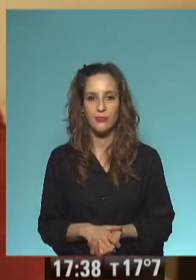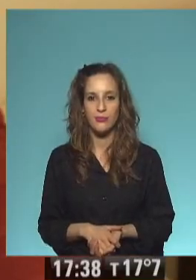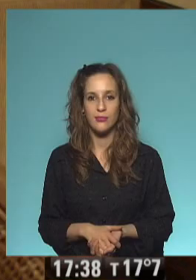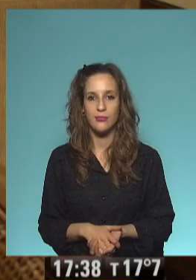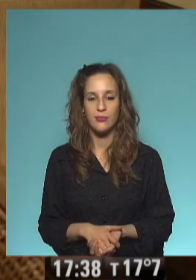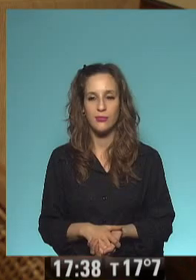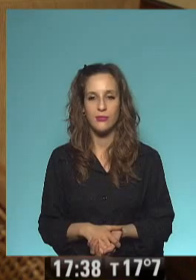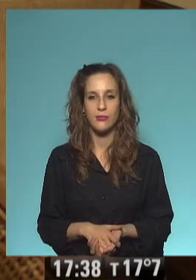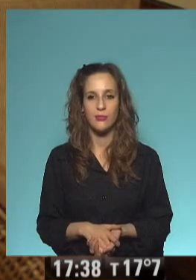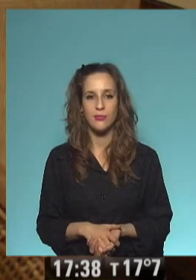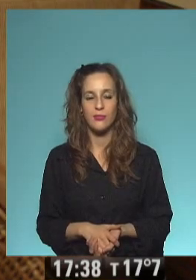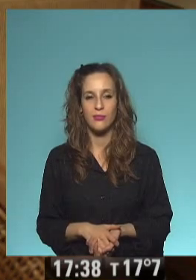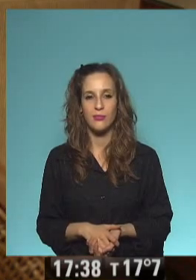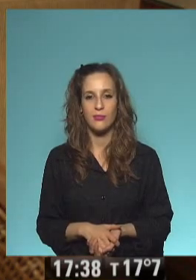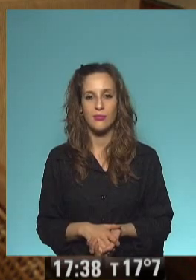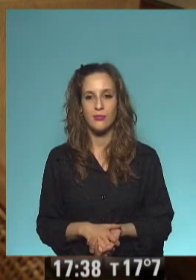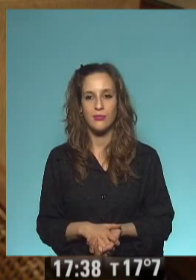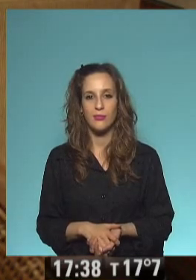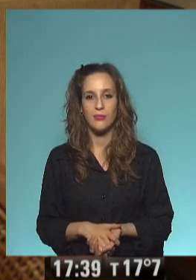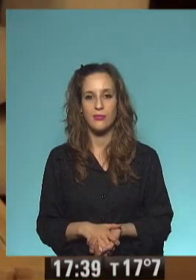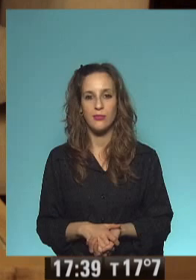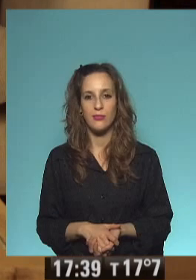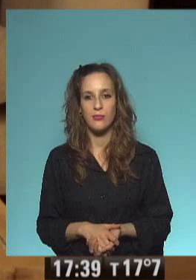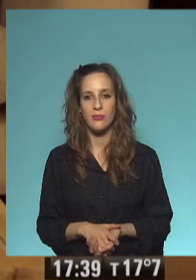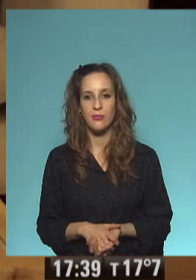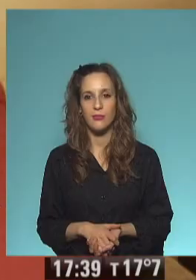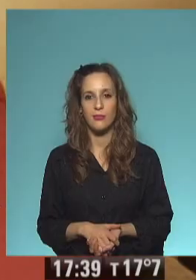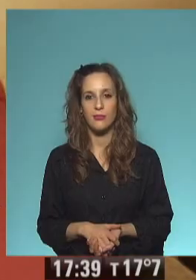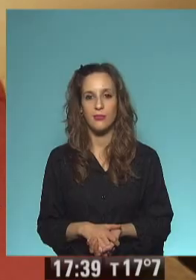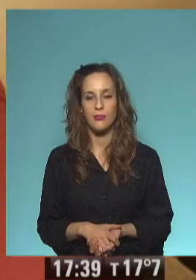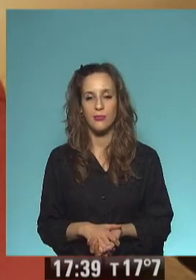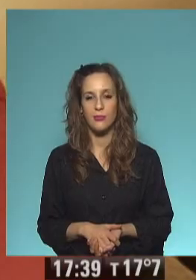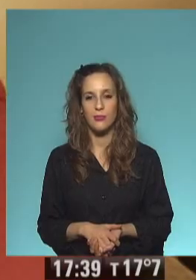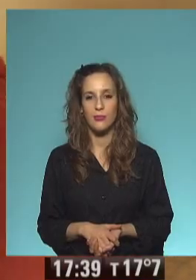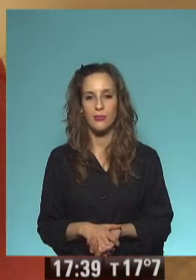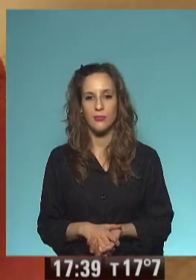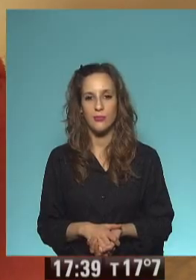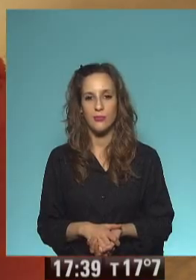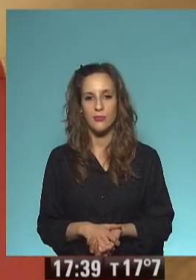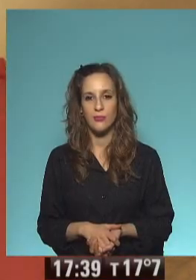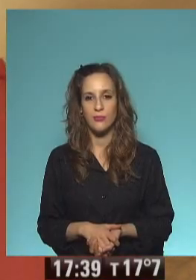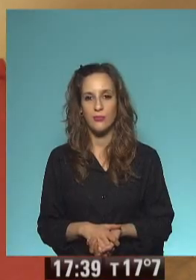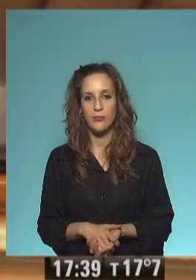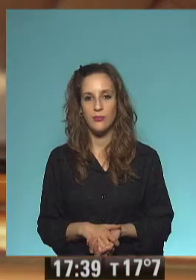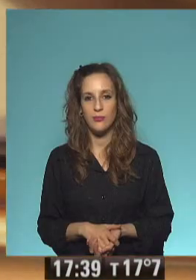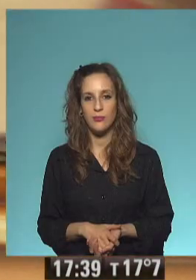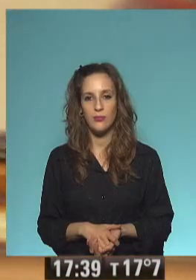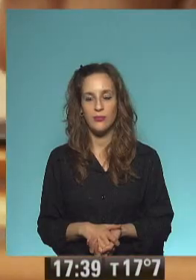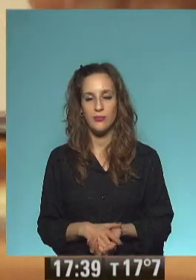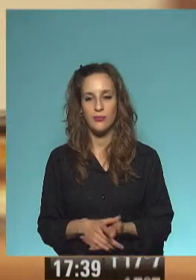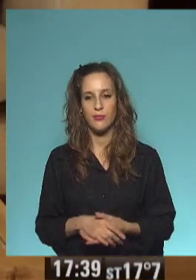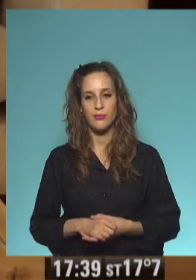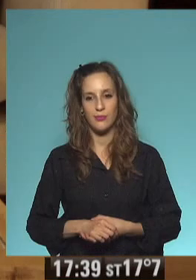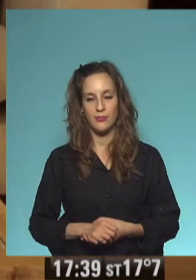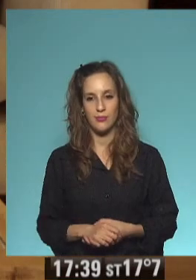Unos colores de botines, ¿no? Para mí con eso. Pidió sacar la pelota de la cancha de Tomás. Un cerro, un centro. Sacó la pelota Junque.